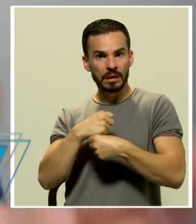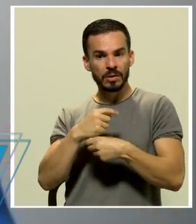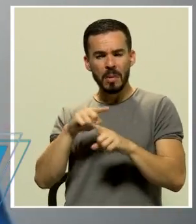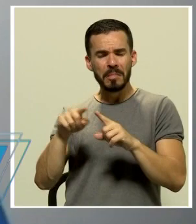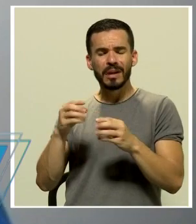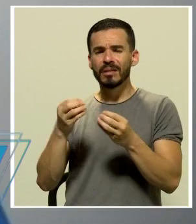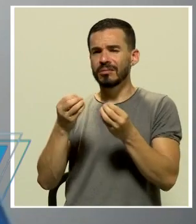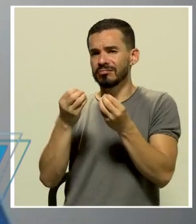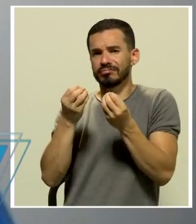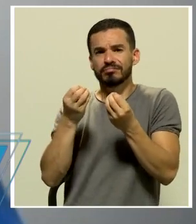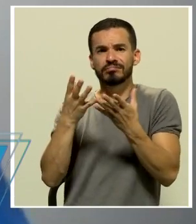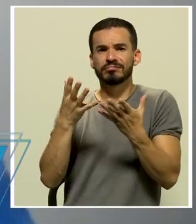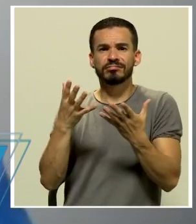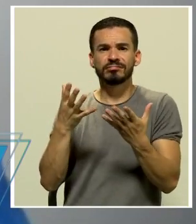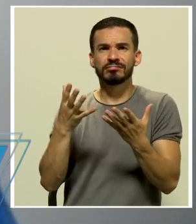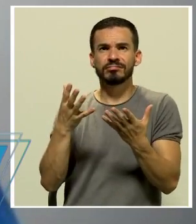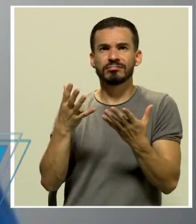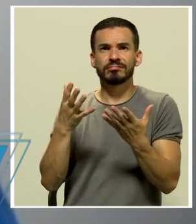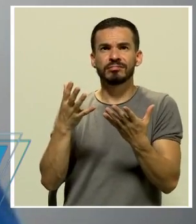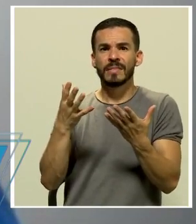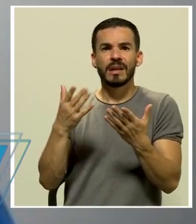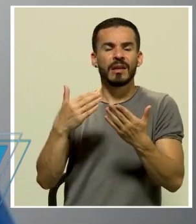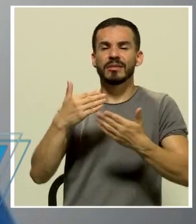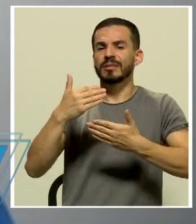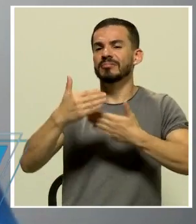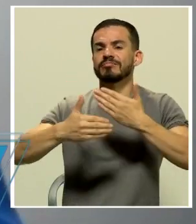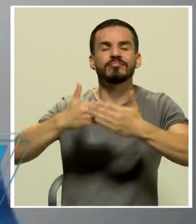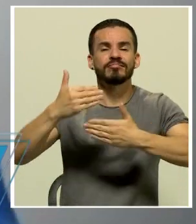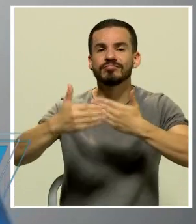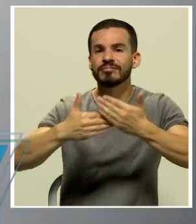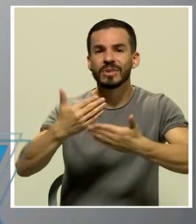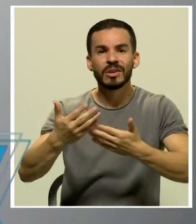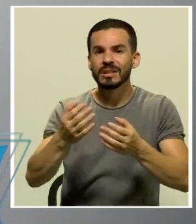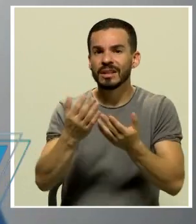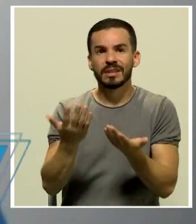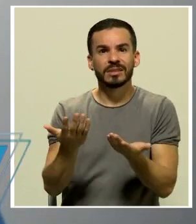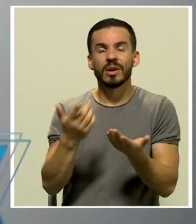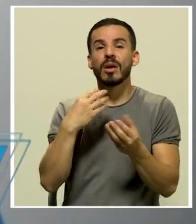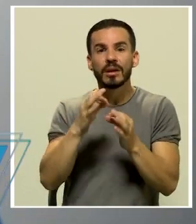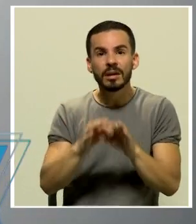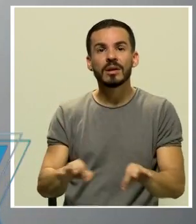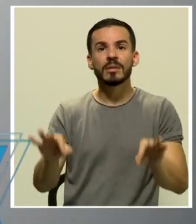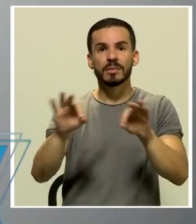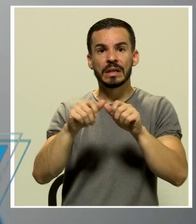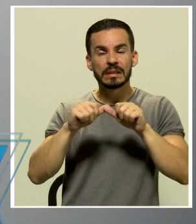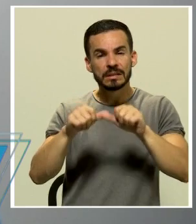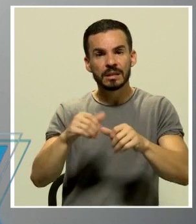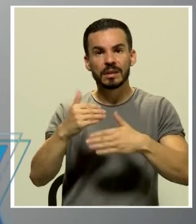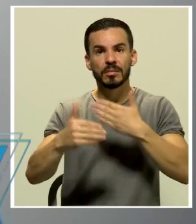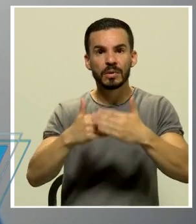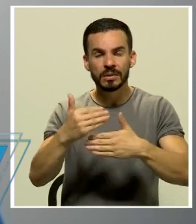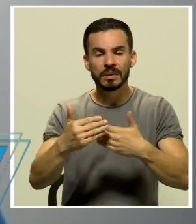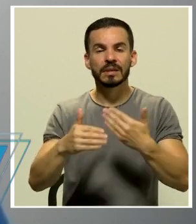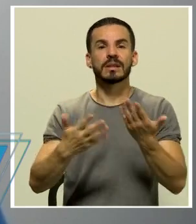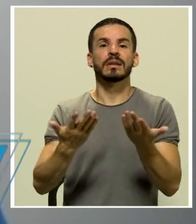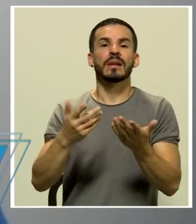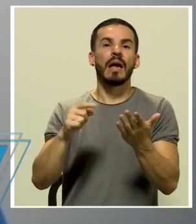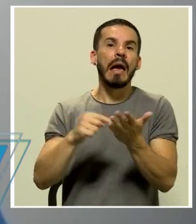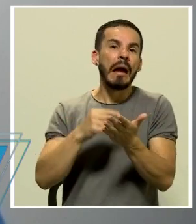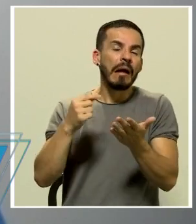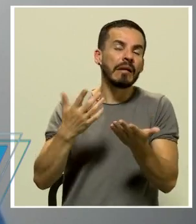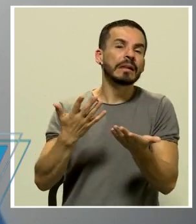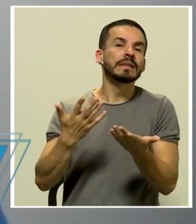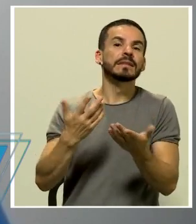montón de burocracia, ¿verdad? Porque es muy importante seguir el proceso. El seguir el proceso a veces es